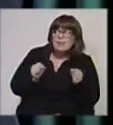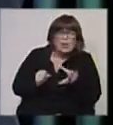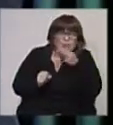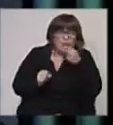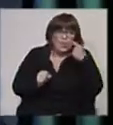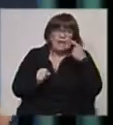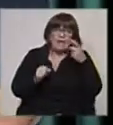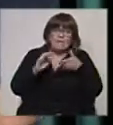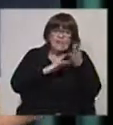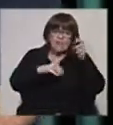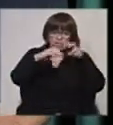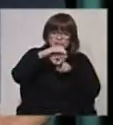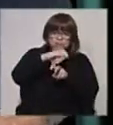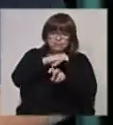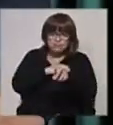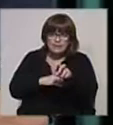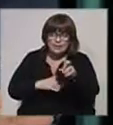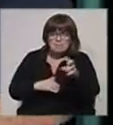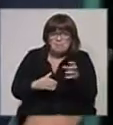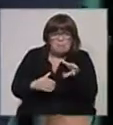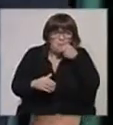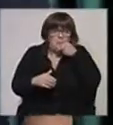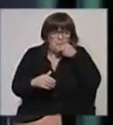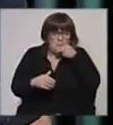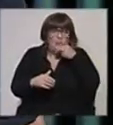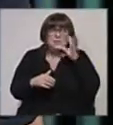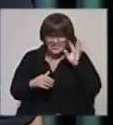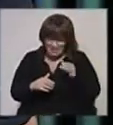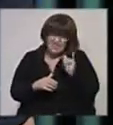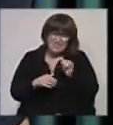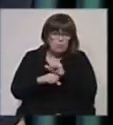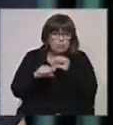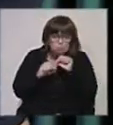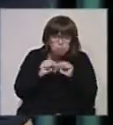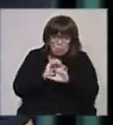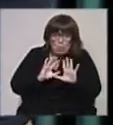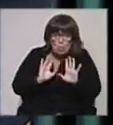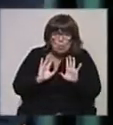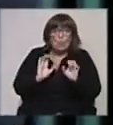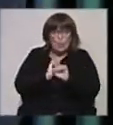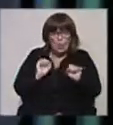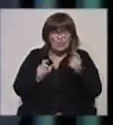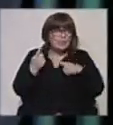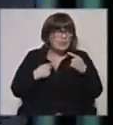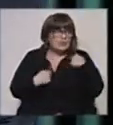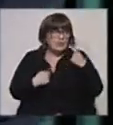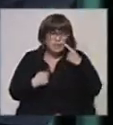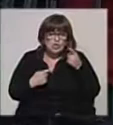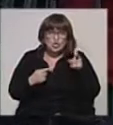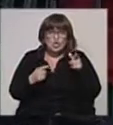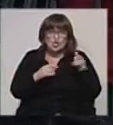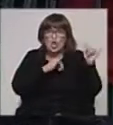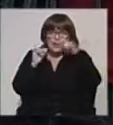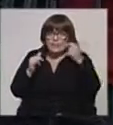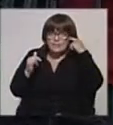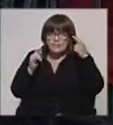metro, cuando en realidad uno sabe que sí, puede pasar que pongan una bomba en un metro, pero si uno está pendiente de eso, o no